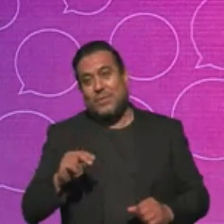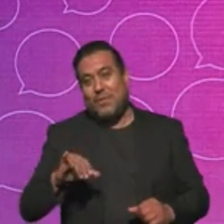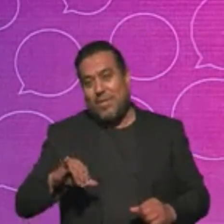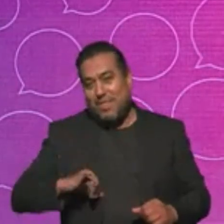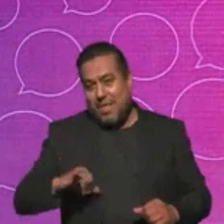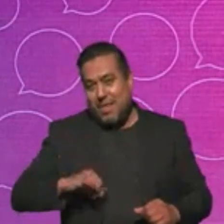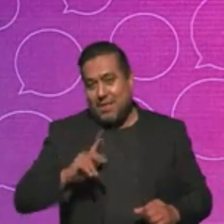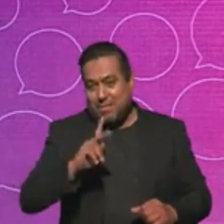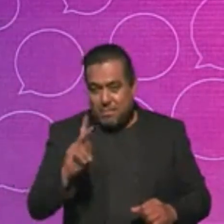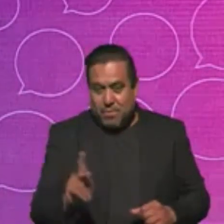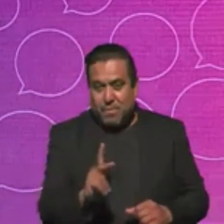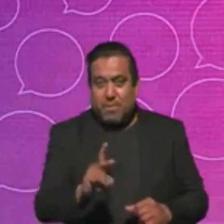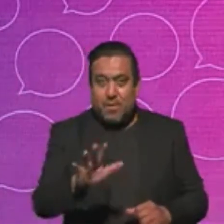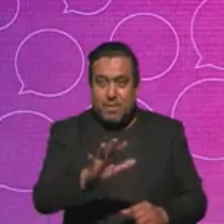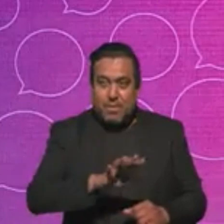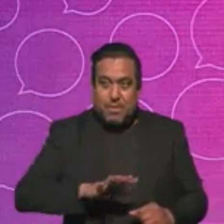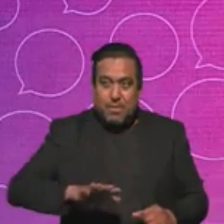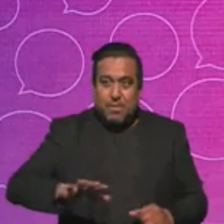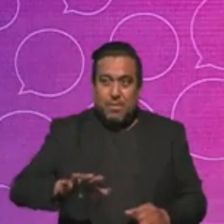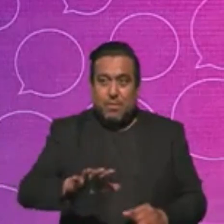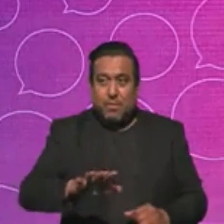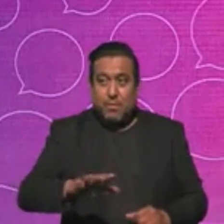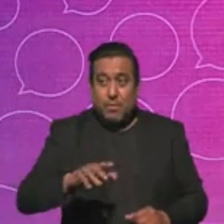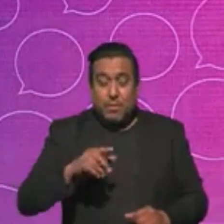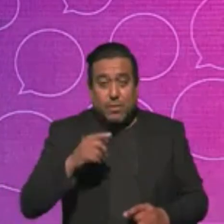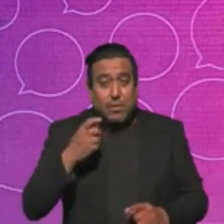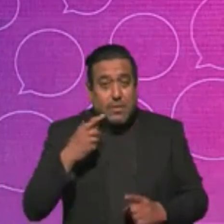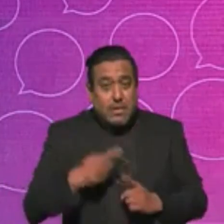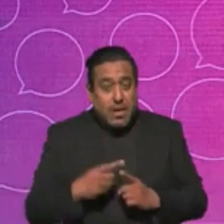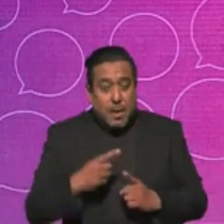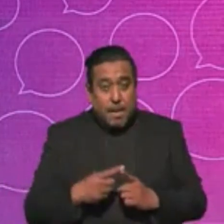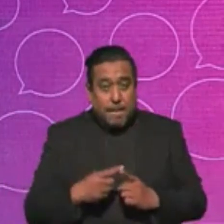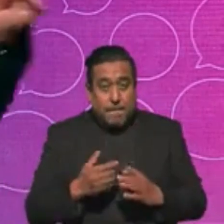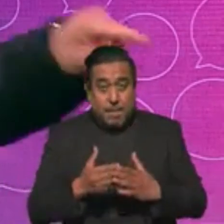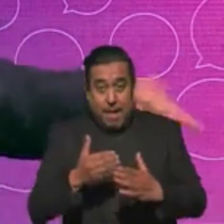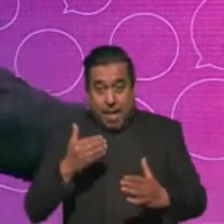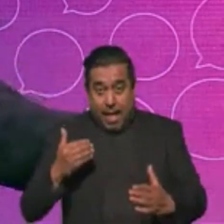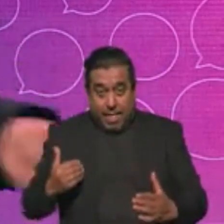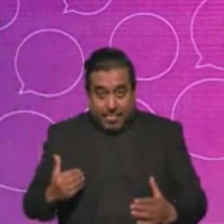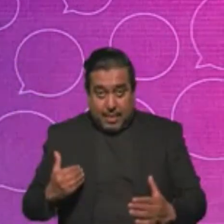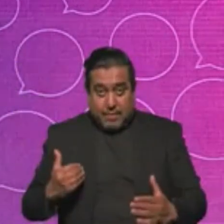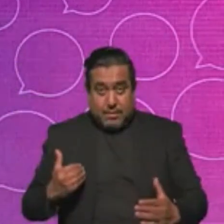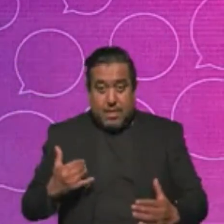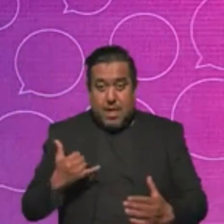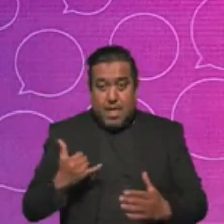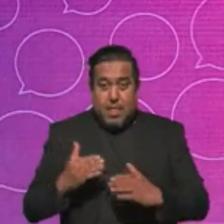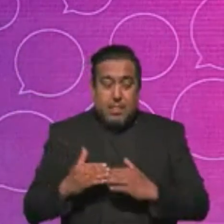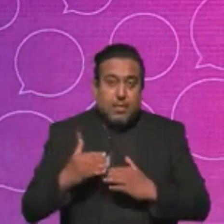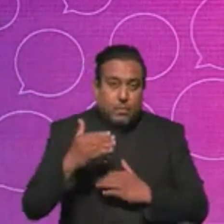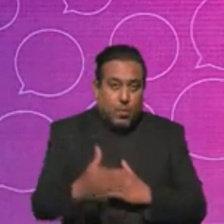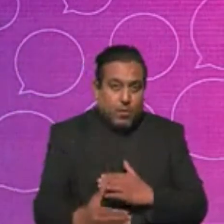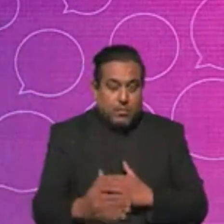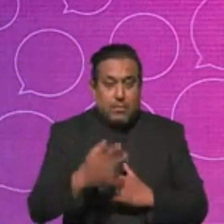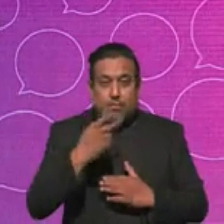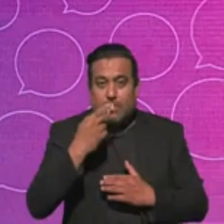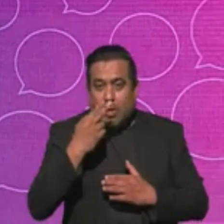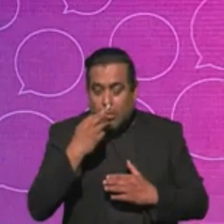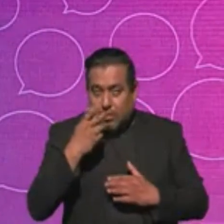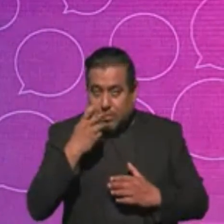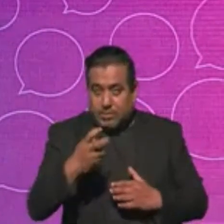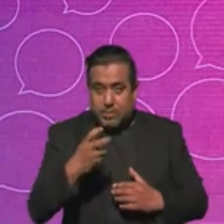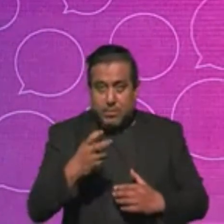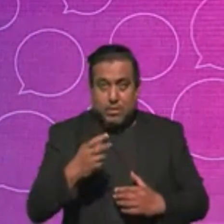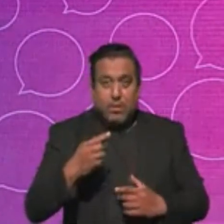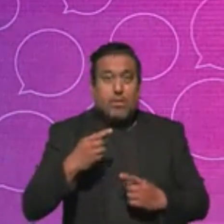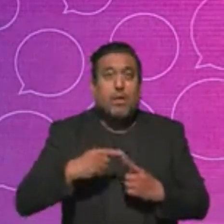público antes cuando ejerzamos el cargo de presidente municipal y después eso es el propietario de esto